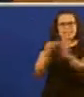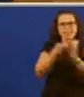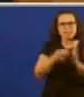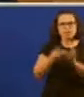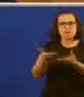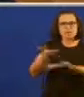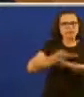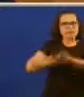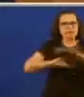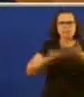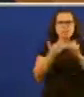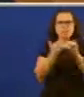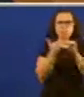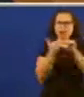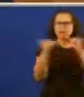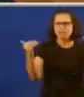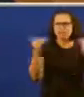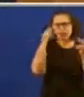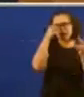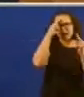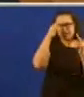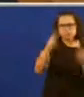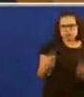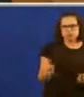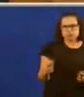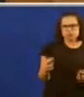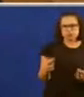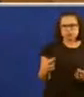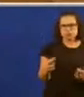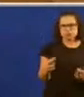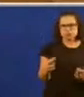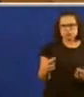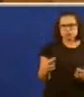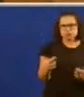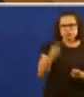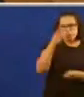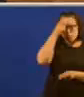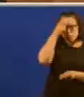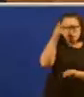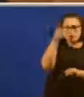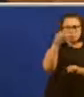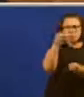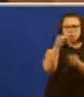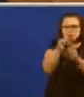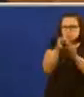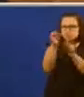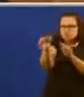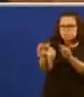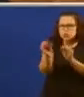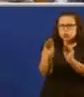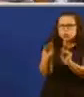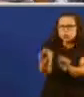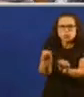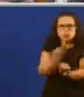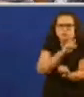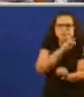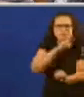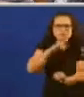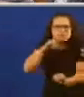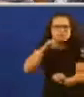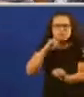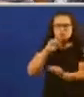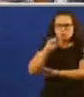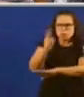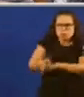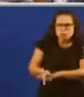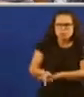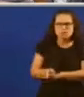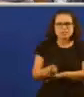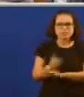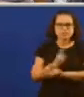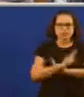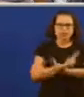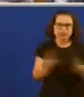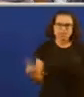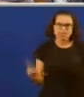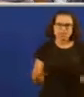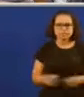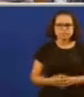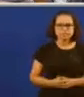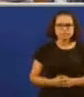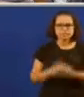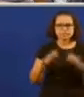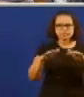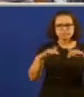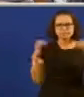pedigualdade, con respeto a existencia desos povos, e non con imposiciós, e non negando a realidade.